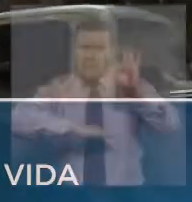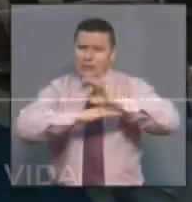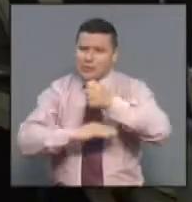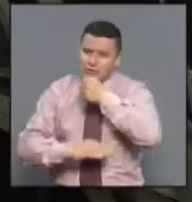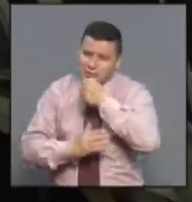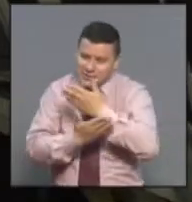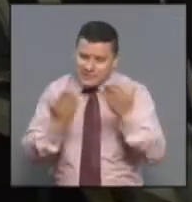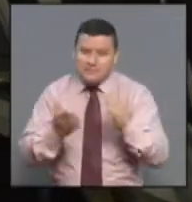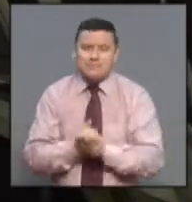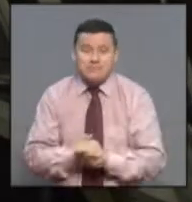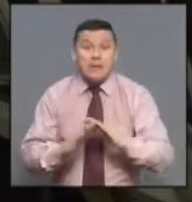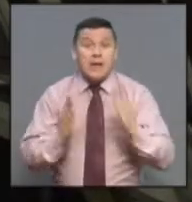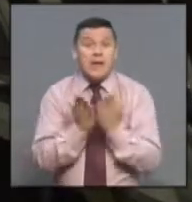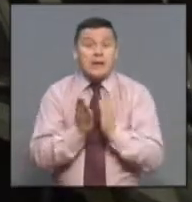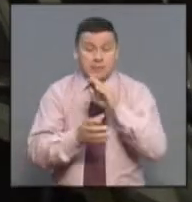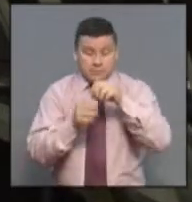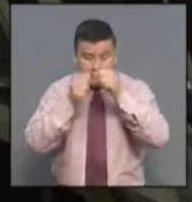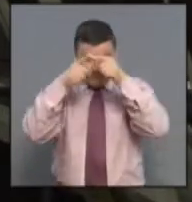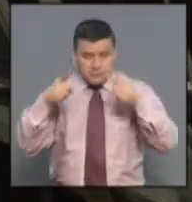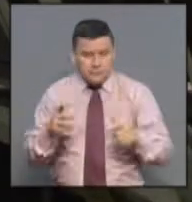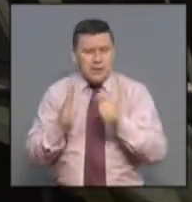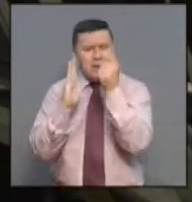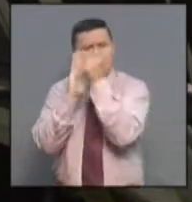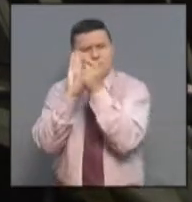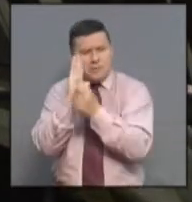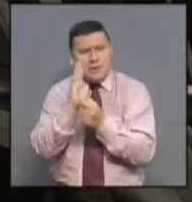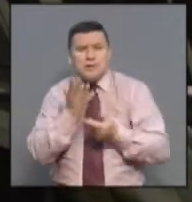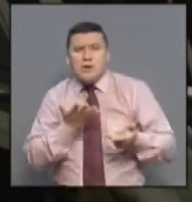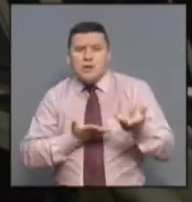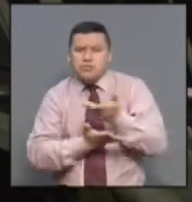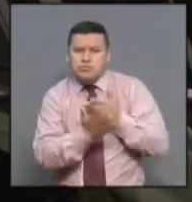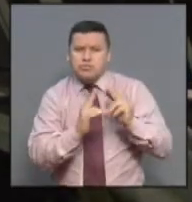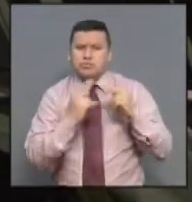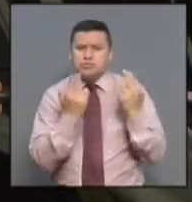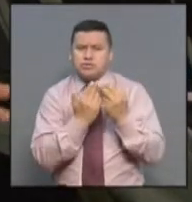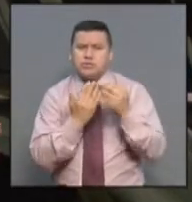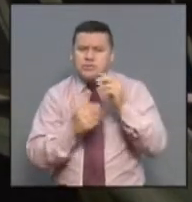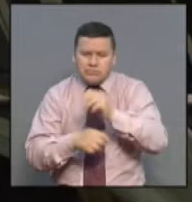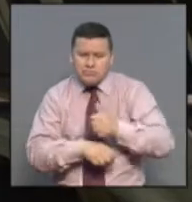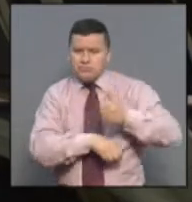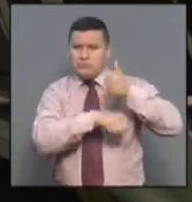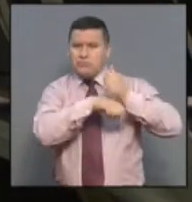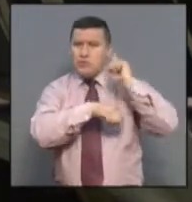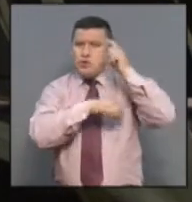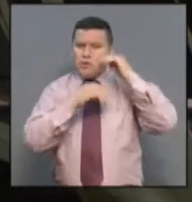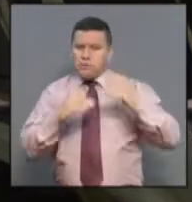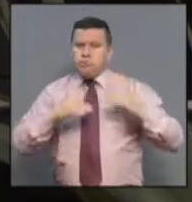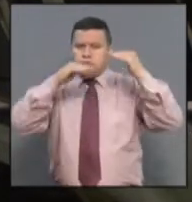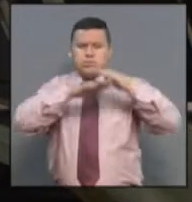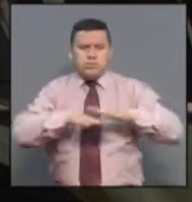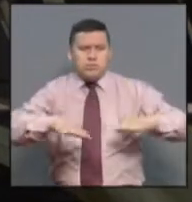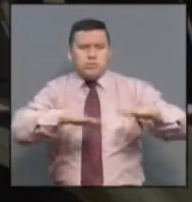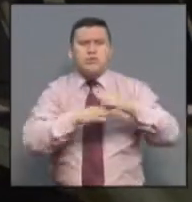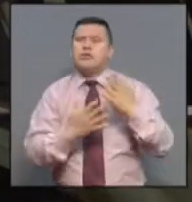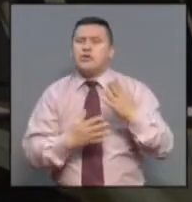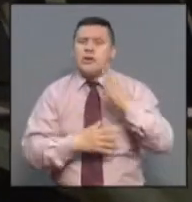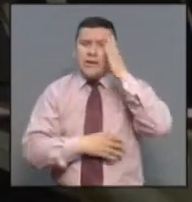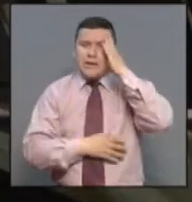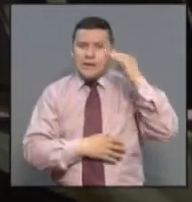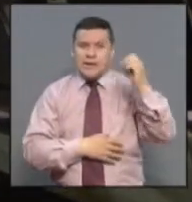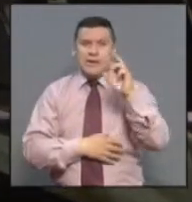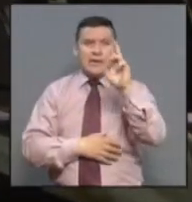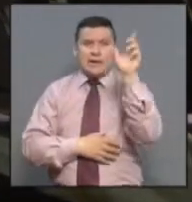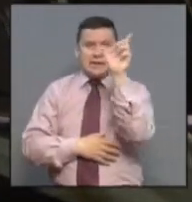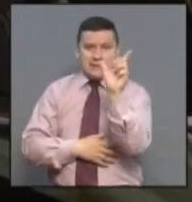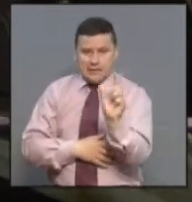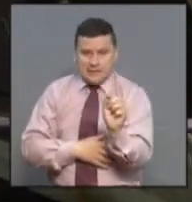región. La educación pública fue la temática central del simposio que realizó la Subdirección de Alto Gobierno en la Territorial Quindío Risaralda.